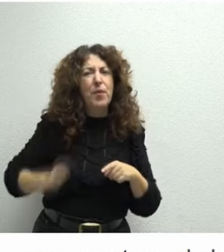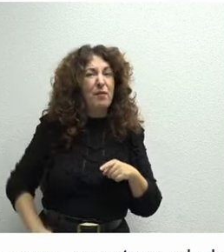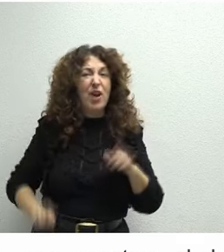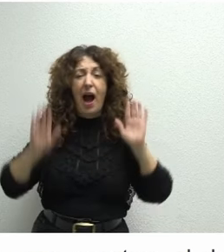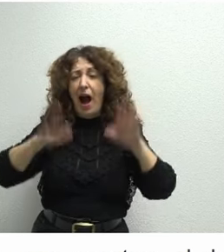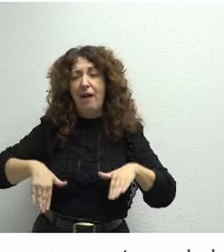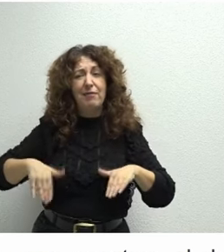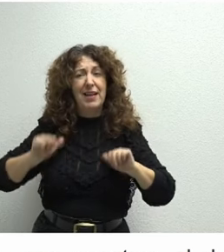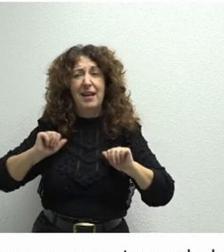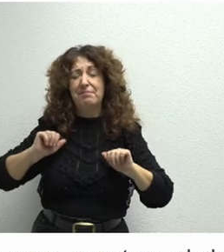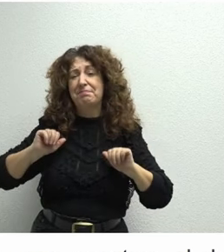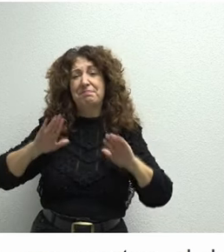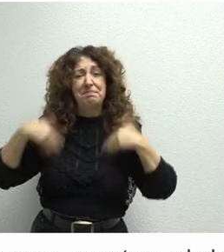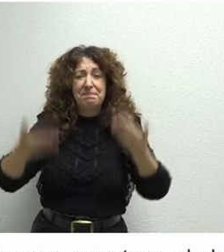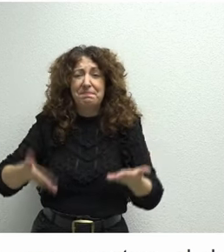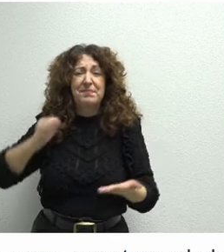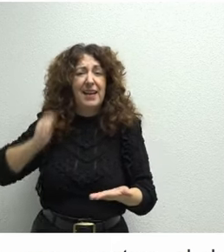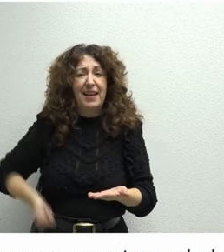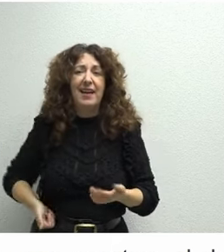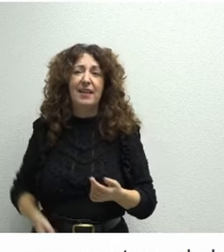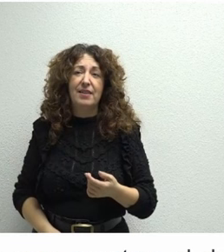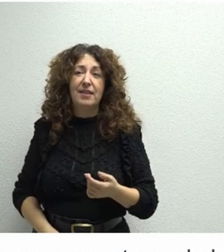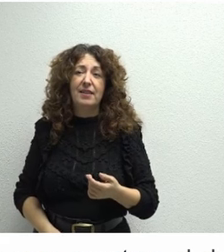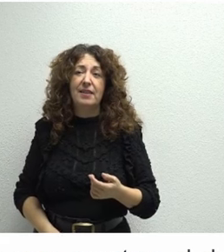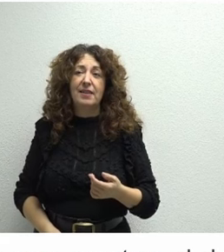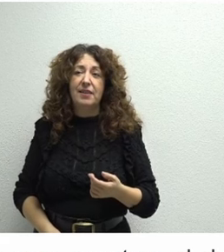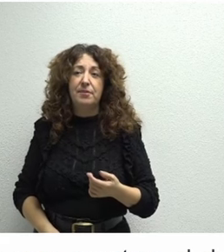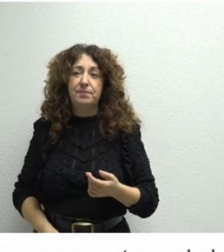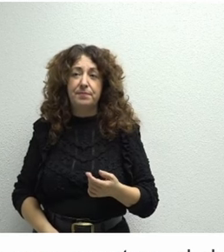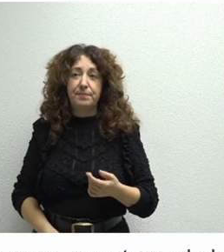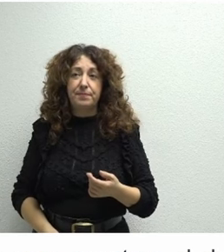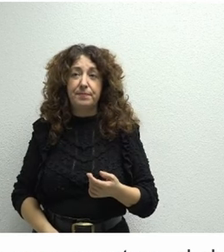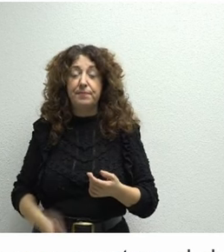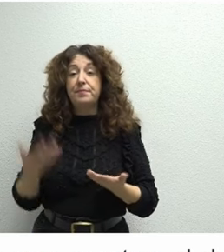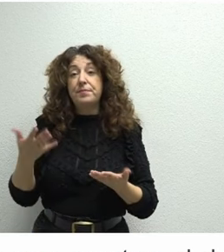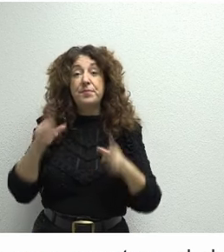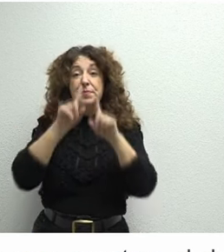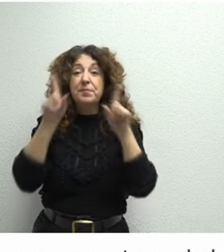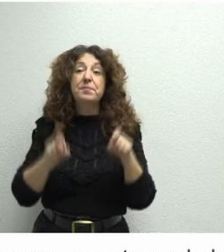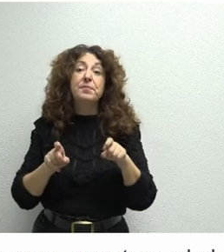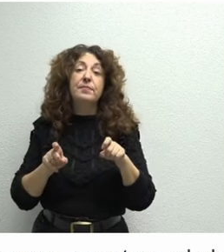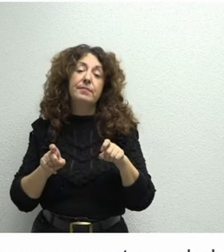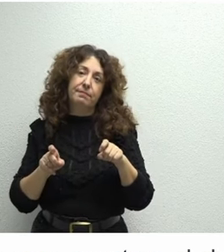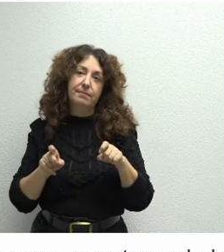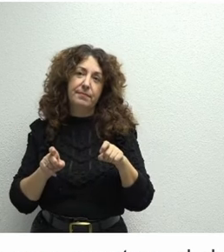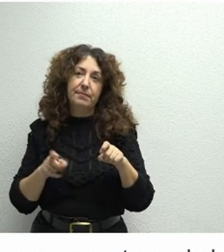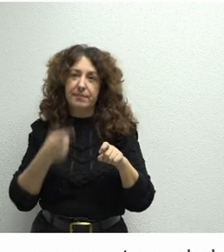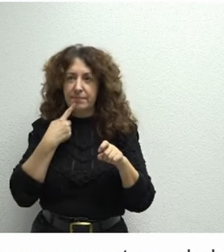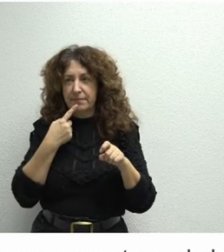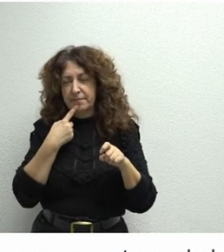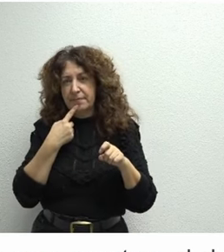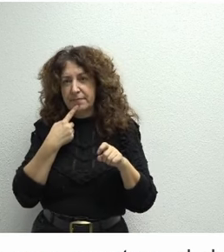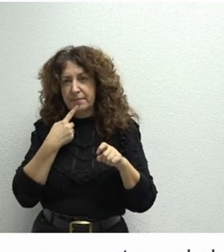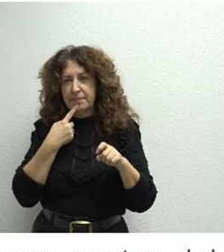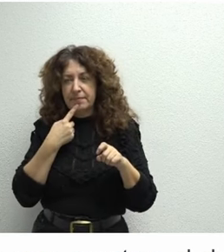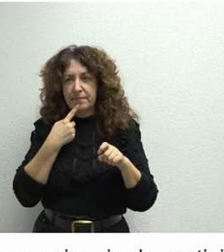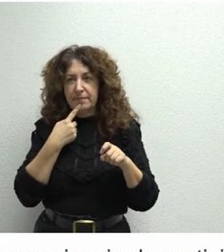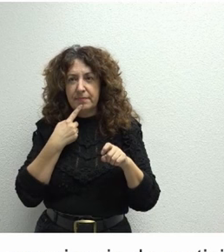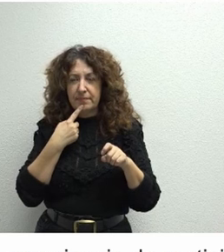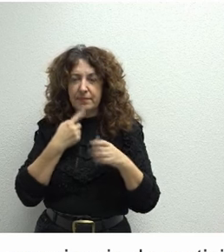para todos con lo cual eh había una pregunta no que hacía referencia un poco a